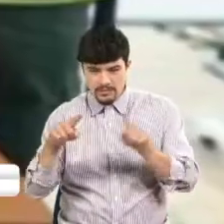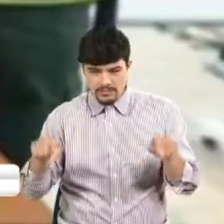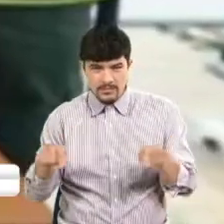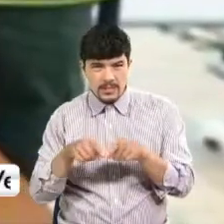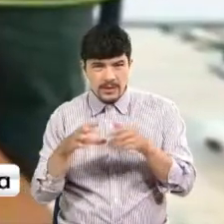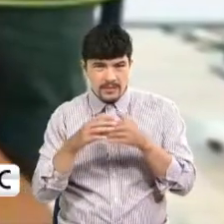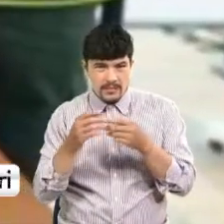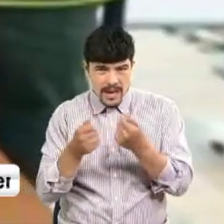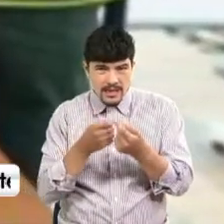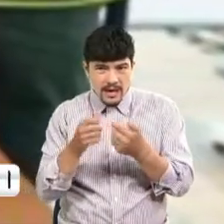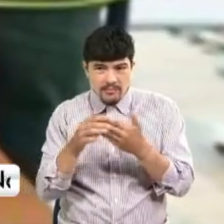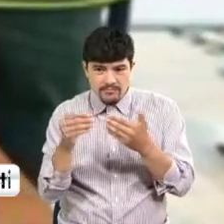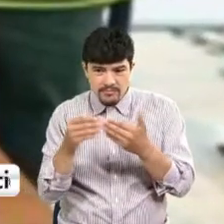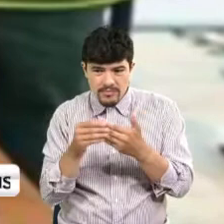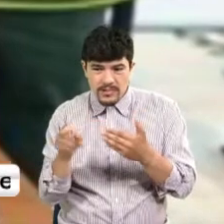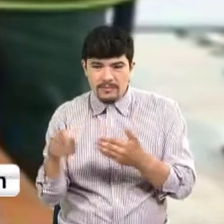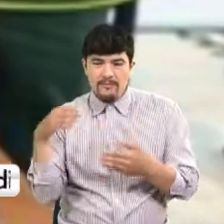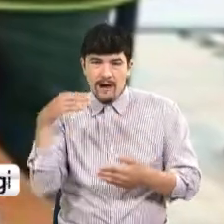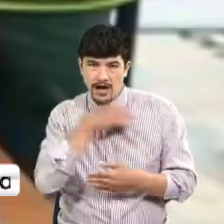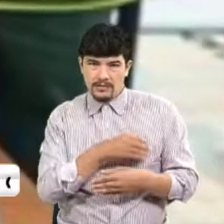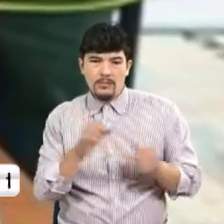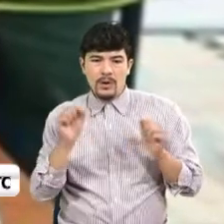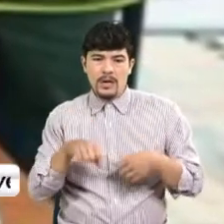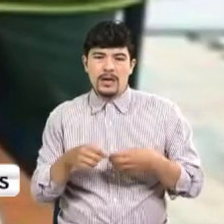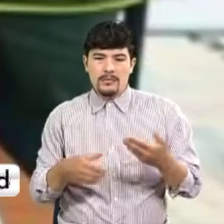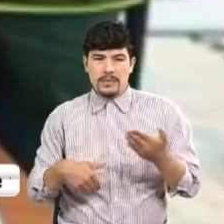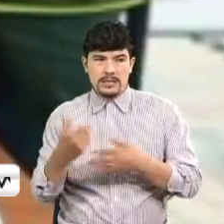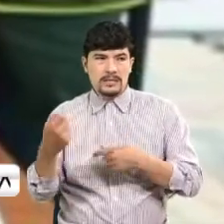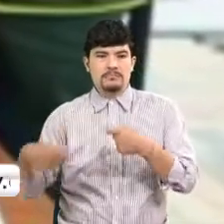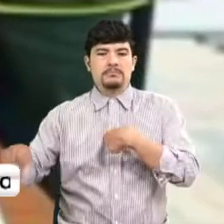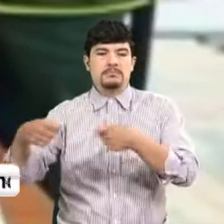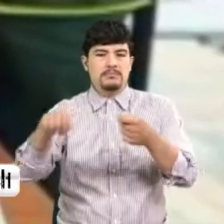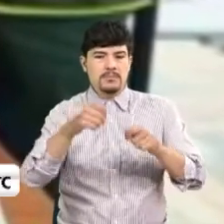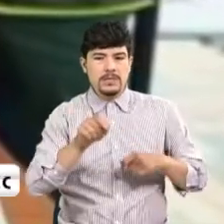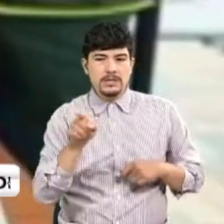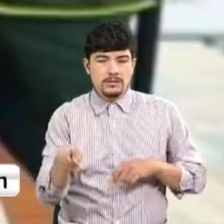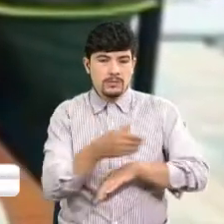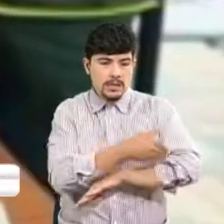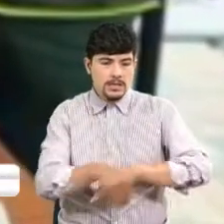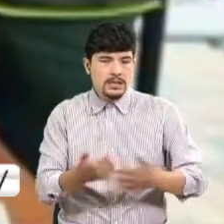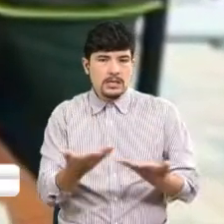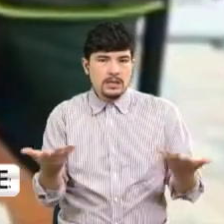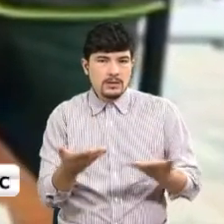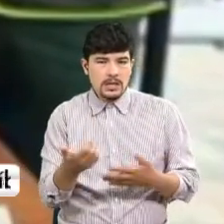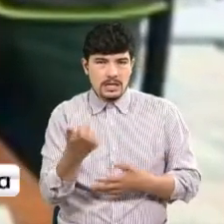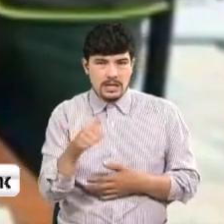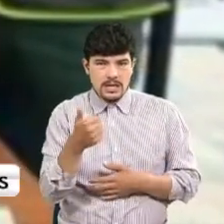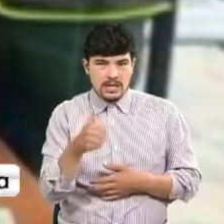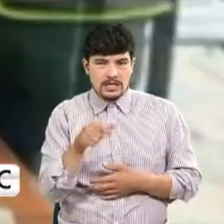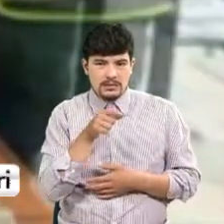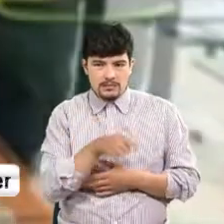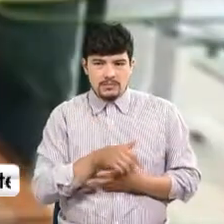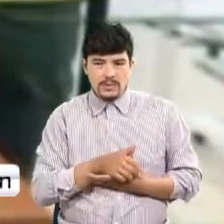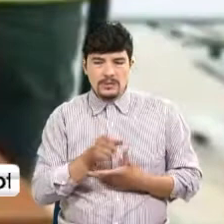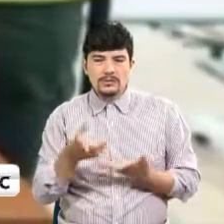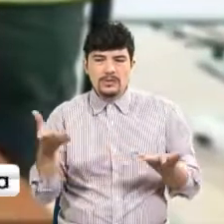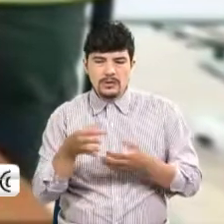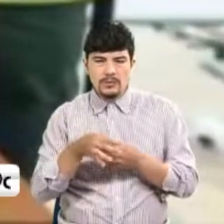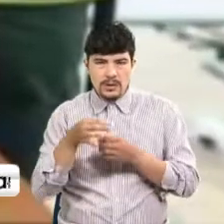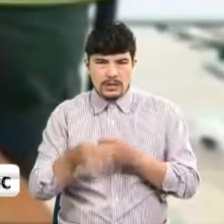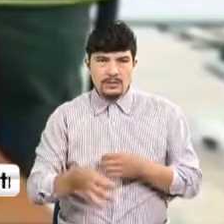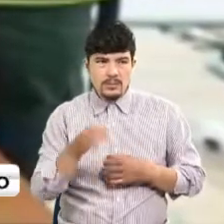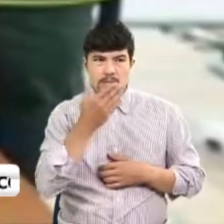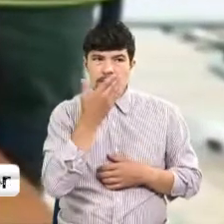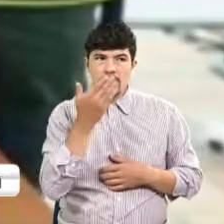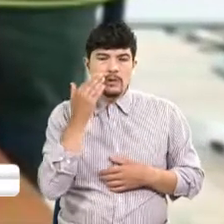la mujer de 23 años de edad fue capturada por la policía en la calle 10 con carrera séptima en el barrio el centro del municipio de barbosa